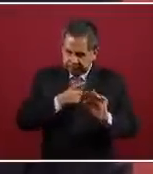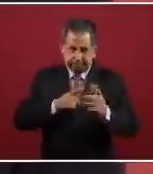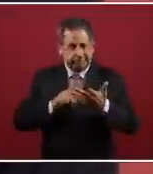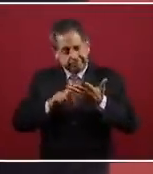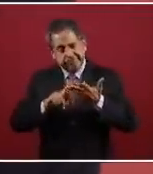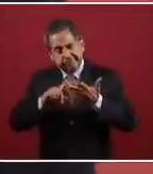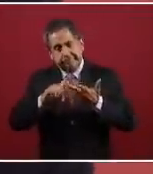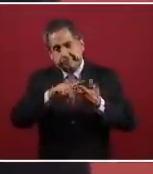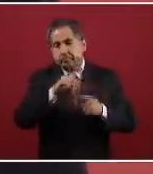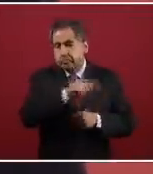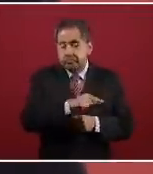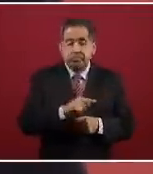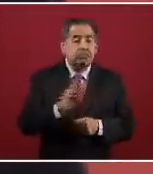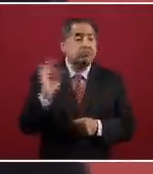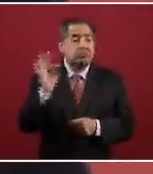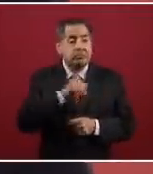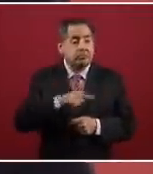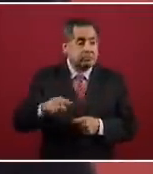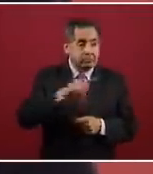Entonces, si logramos esto,